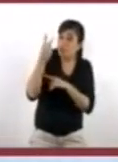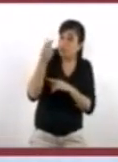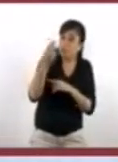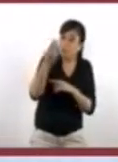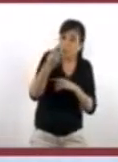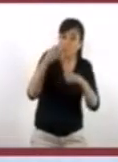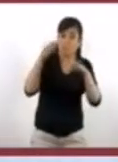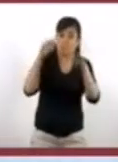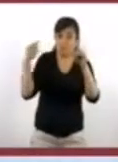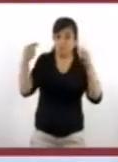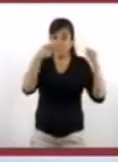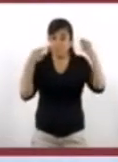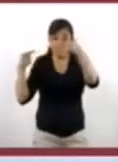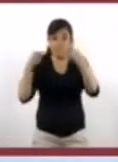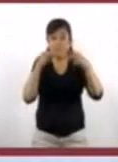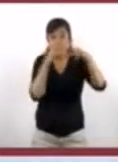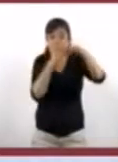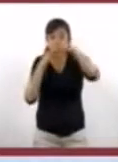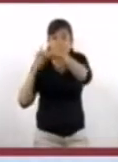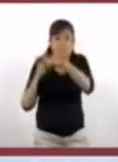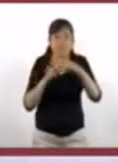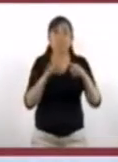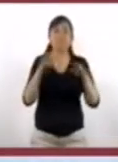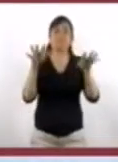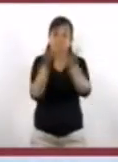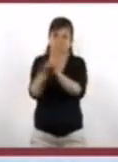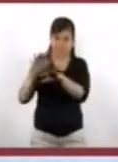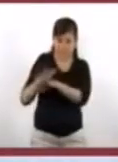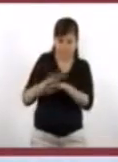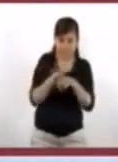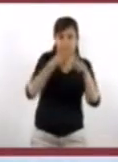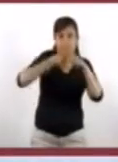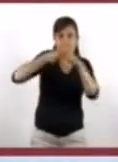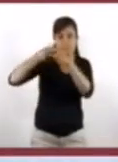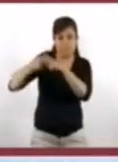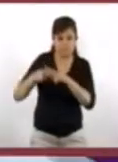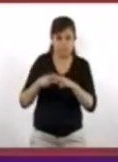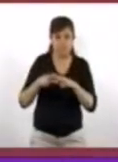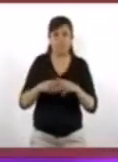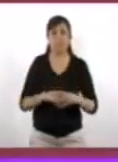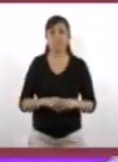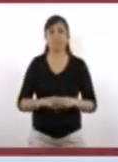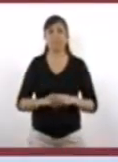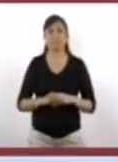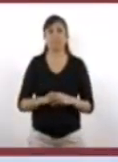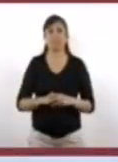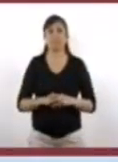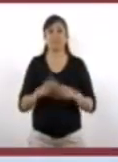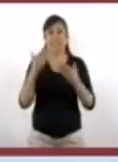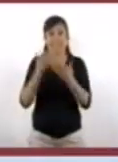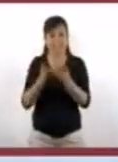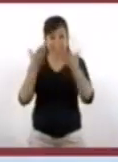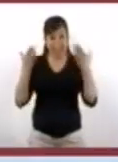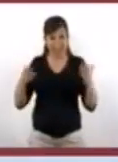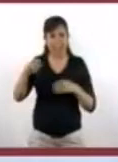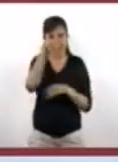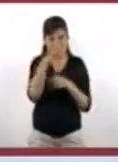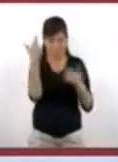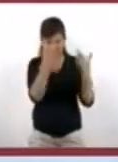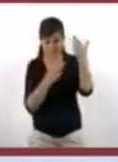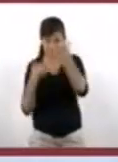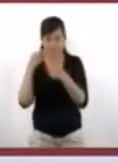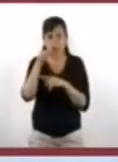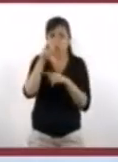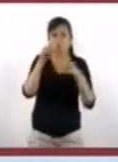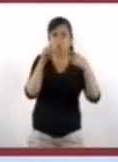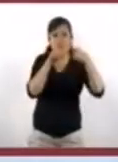todos los datos también se reflejará en su media aritmética. Ahora